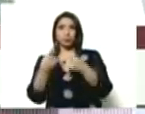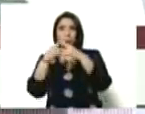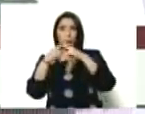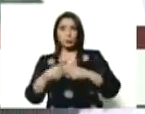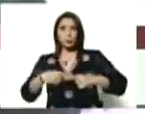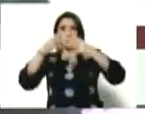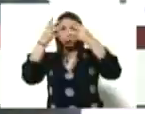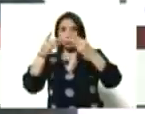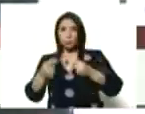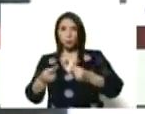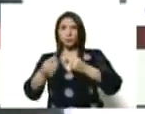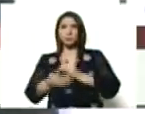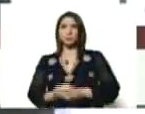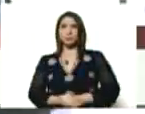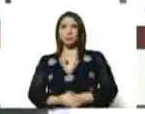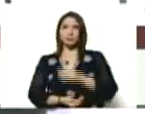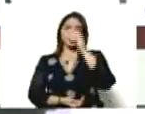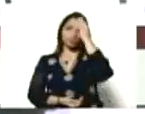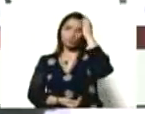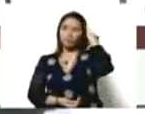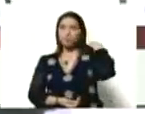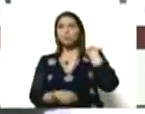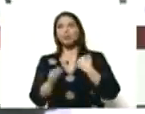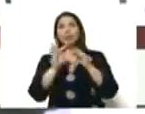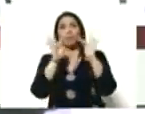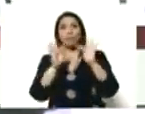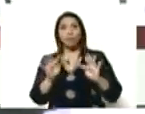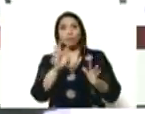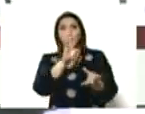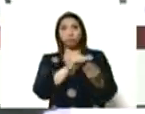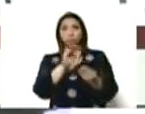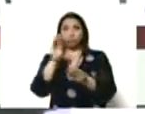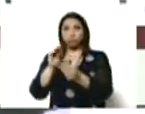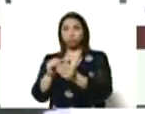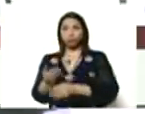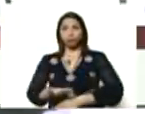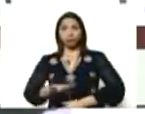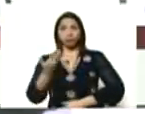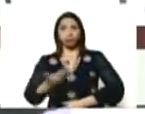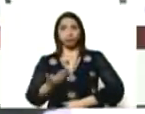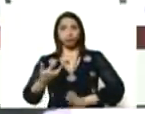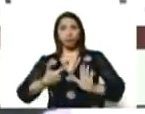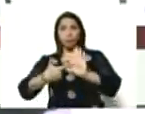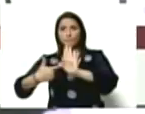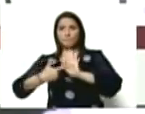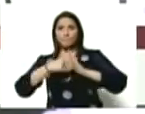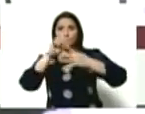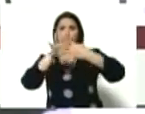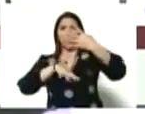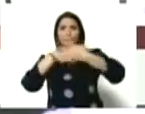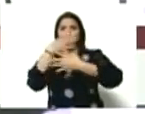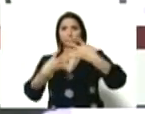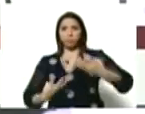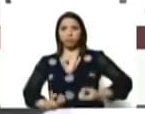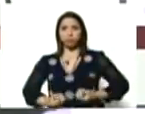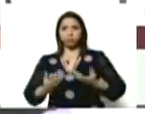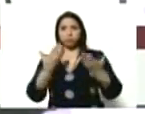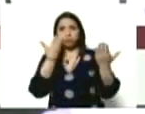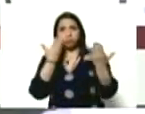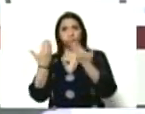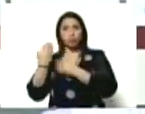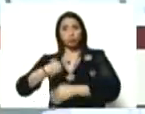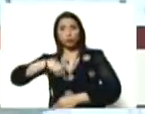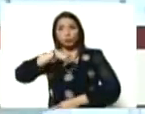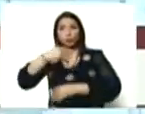cargos. De manera resumida, es importante mostrar esta tabla que nos expresa que hemos